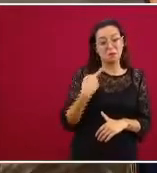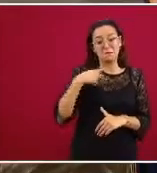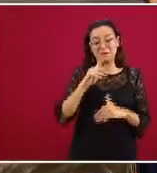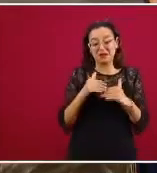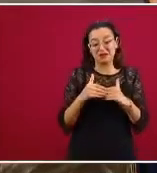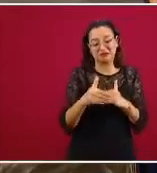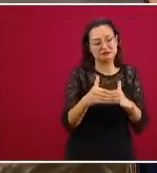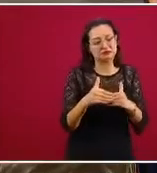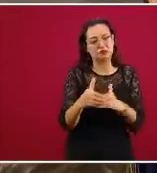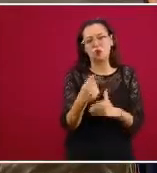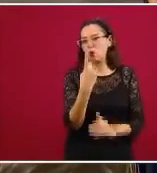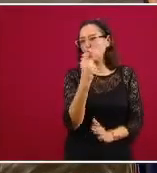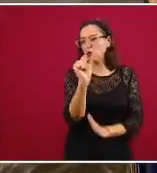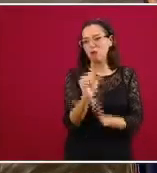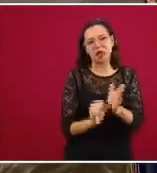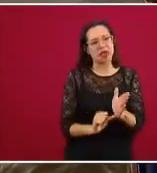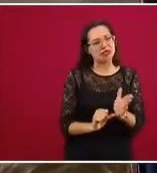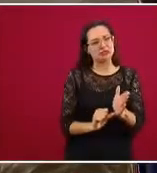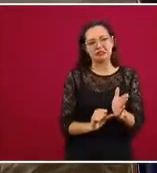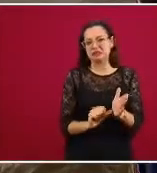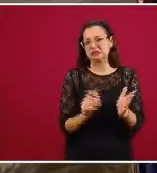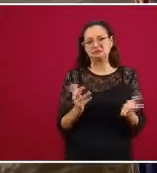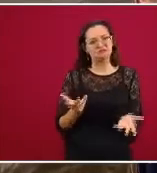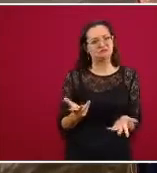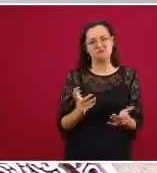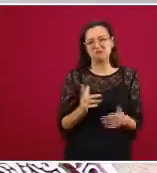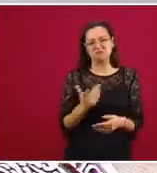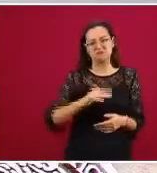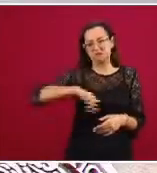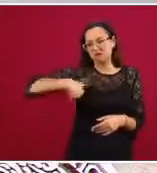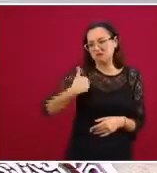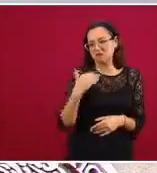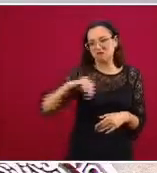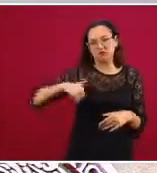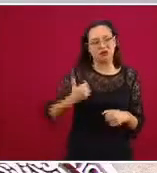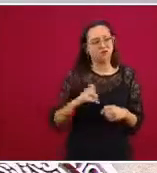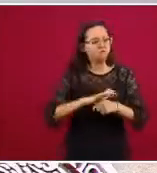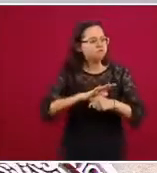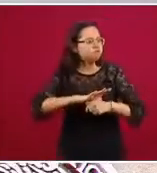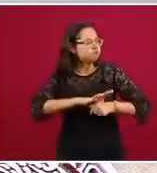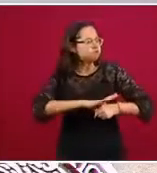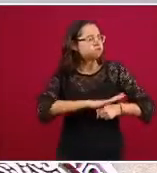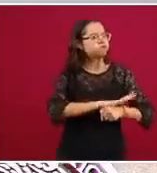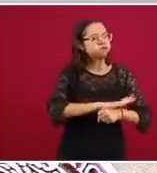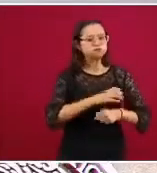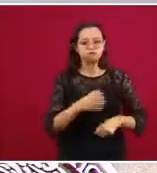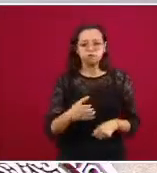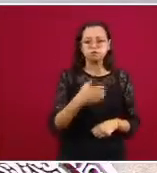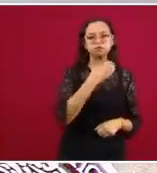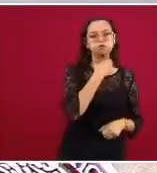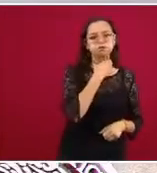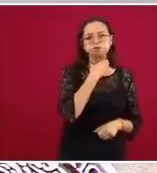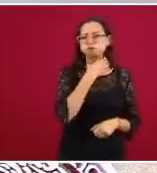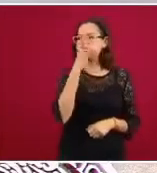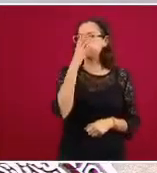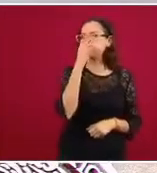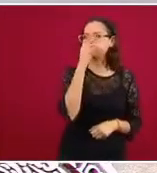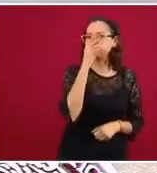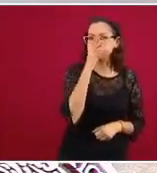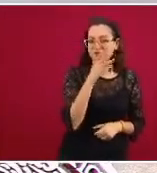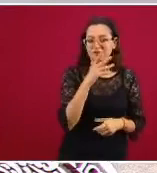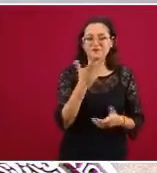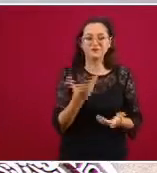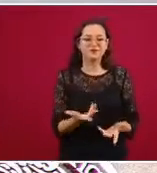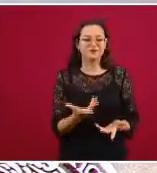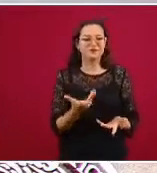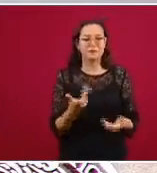de mayo, cuando mucho. Después de mayo ya no van a tener capacidad de almacenamiento y van a tener que cerrar